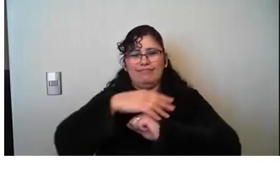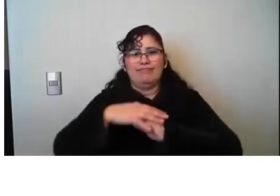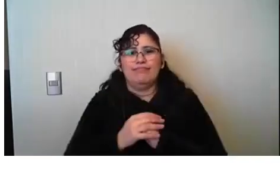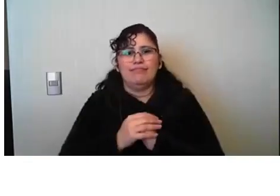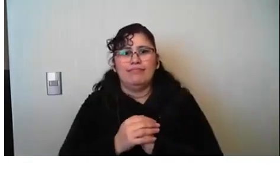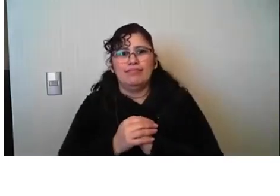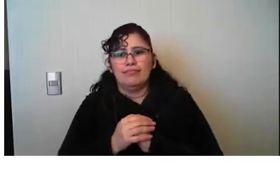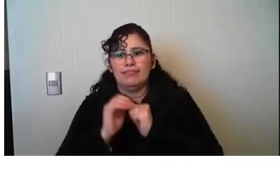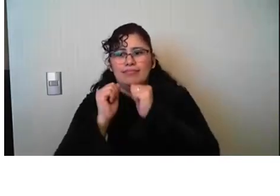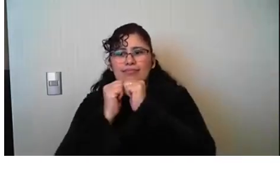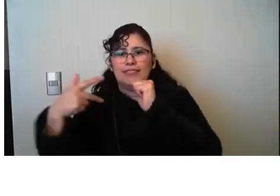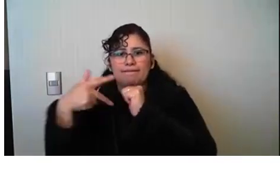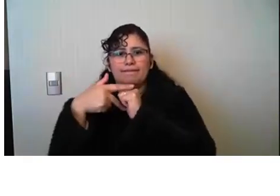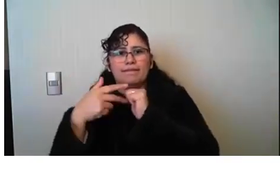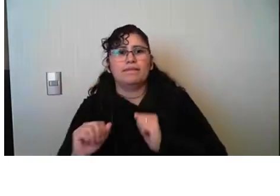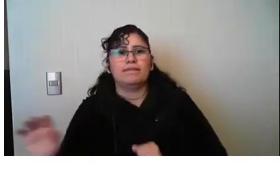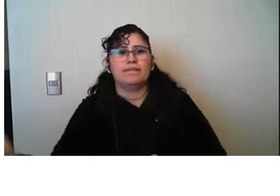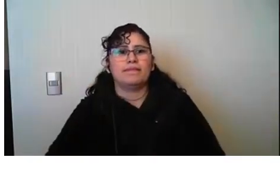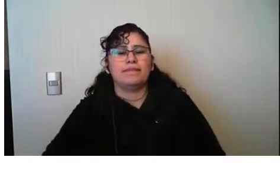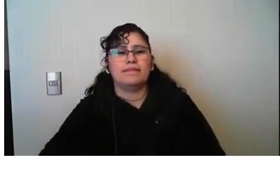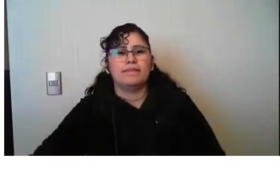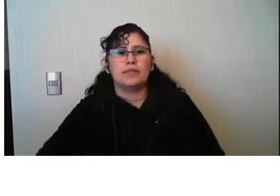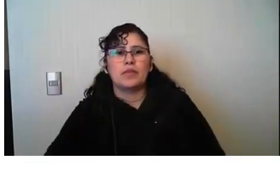voy a cambiar la posición del